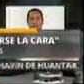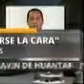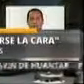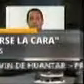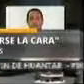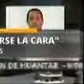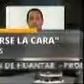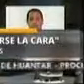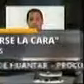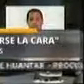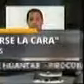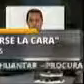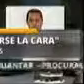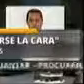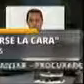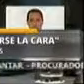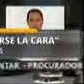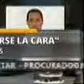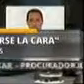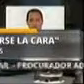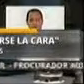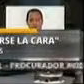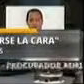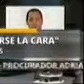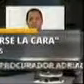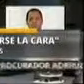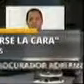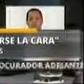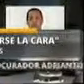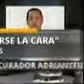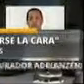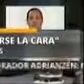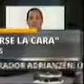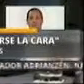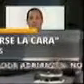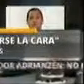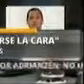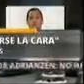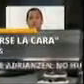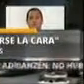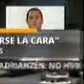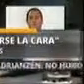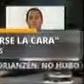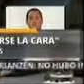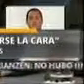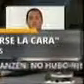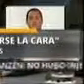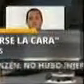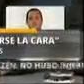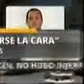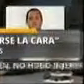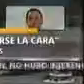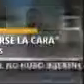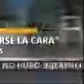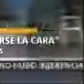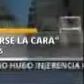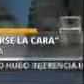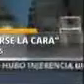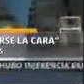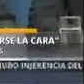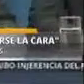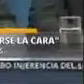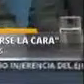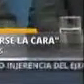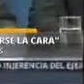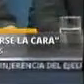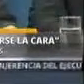Esa reunión, a la cual entramos por la puerta principal del Palacio de Justicia, a donde